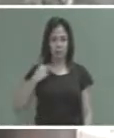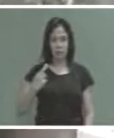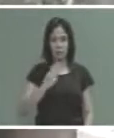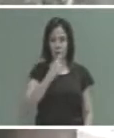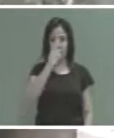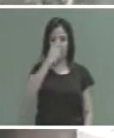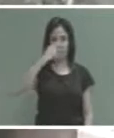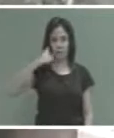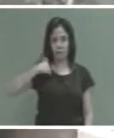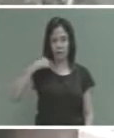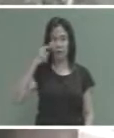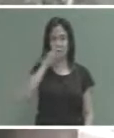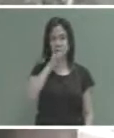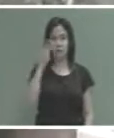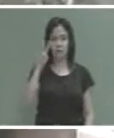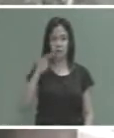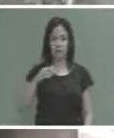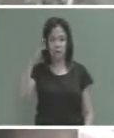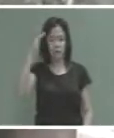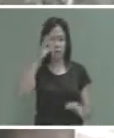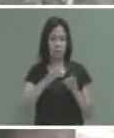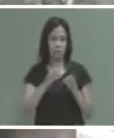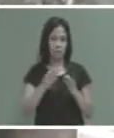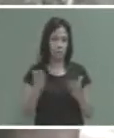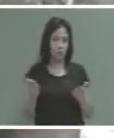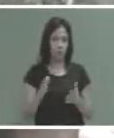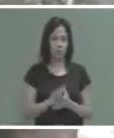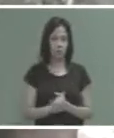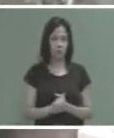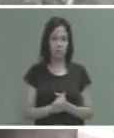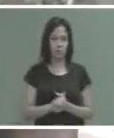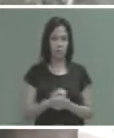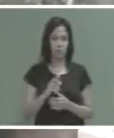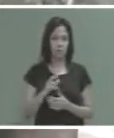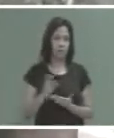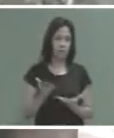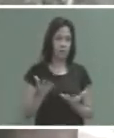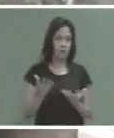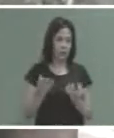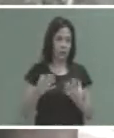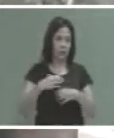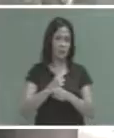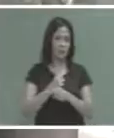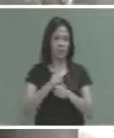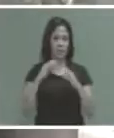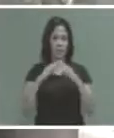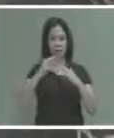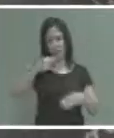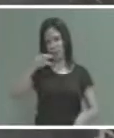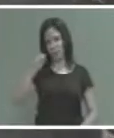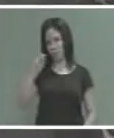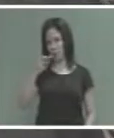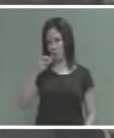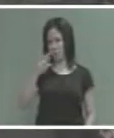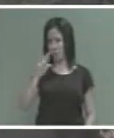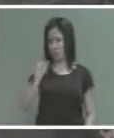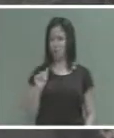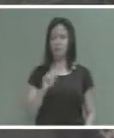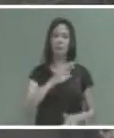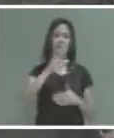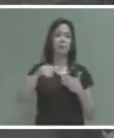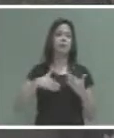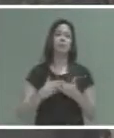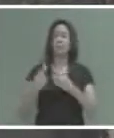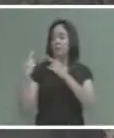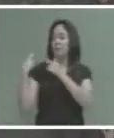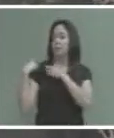vista, y esa fue la decisión por la cual nos tiramos hacia la Casa Góngora. Bueno, y con todas estas responsabilidades también eres padre